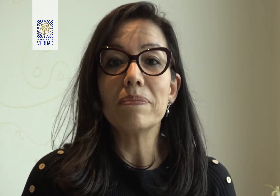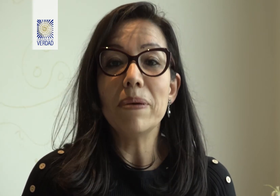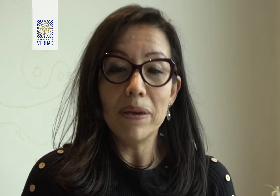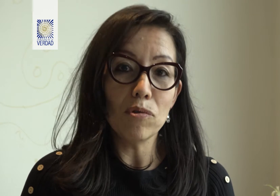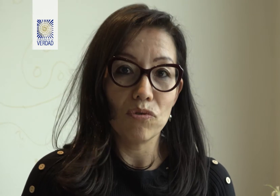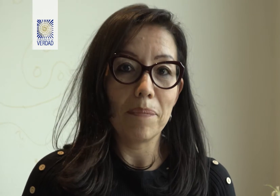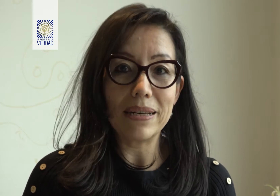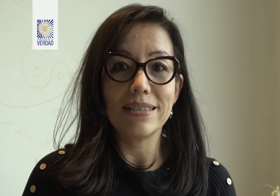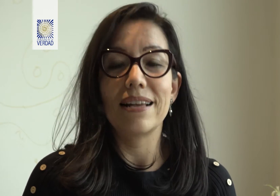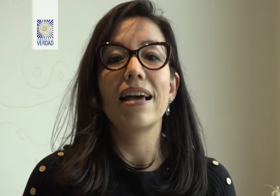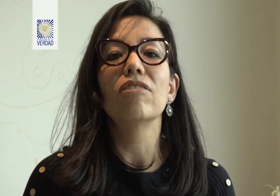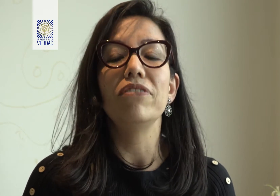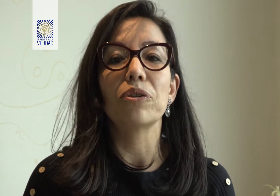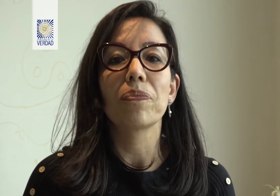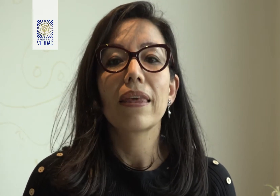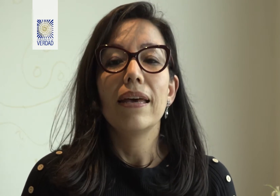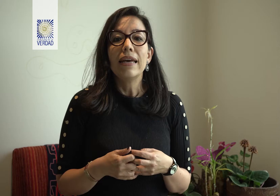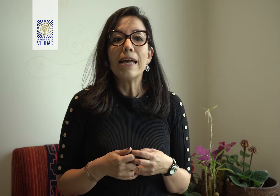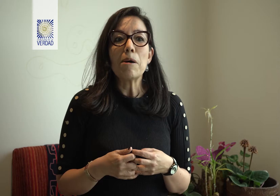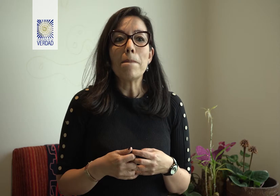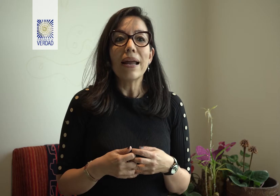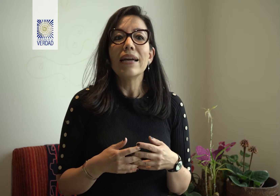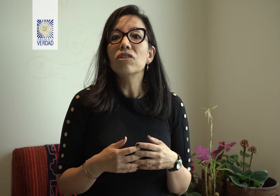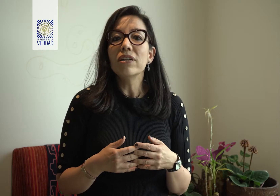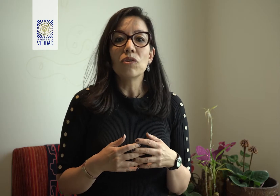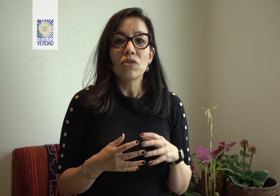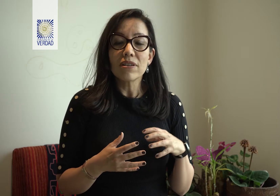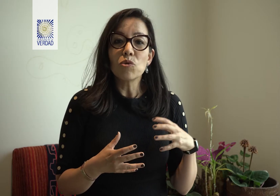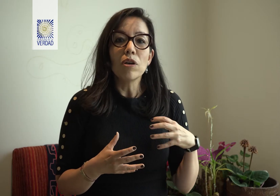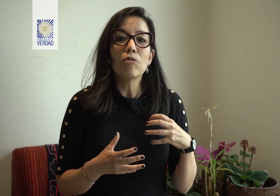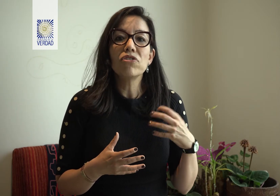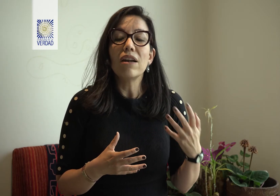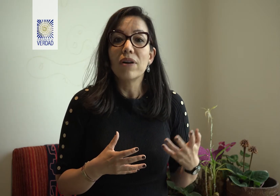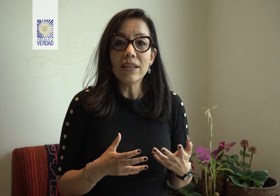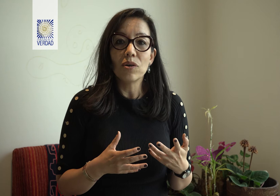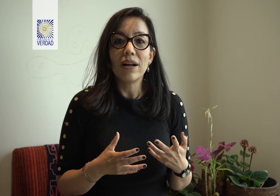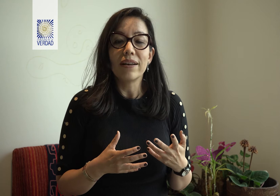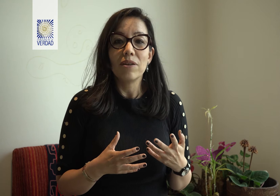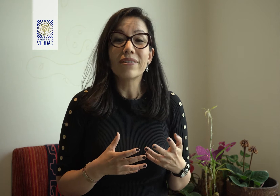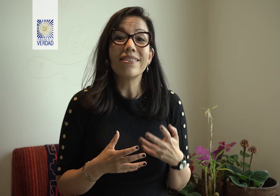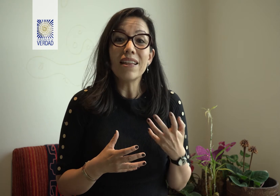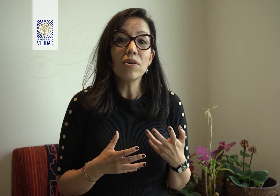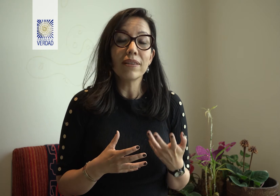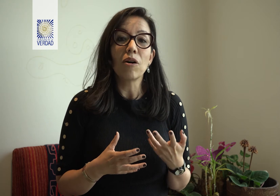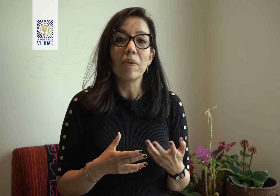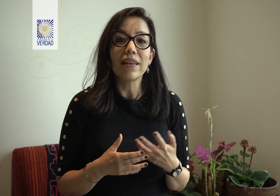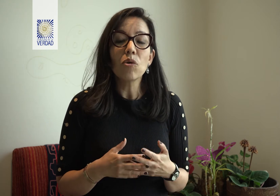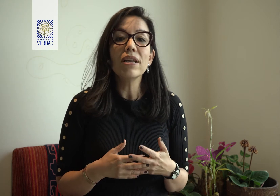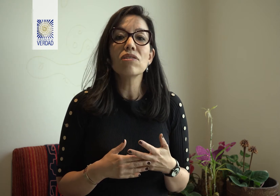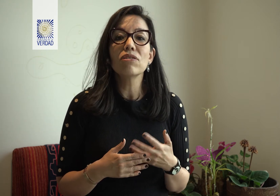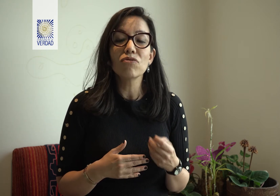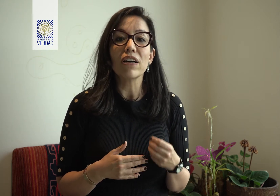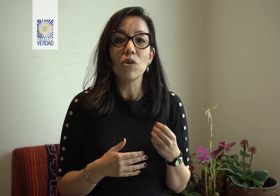donde vivimos una persistencia del conflicto. Para ello, entonces, estuvimos dialogando alrededor, tratando de